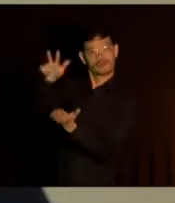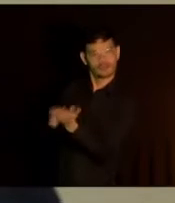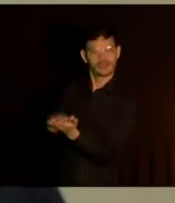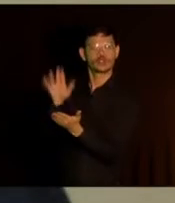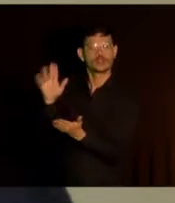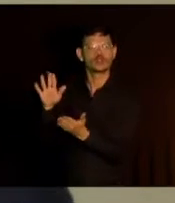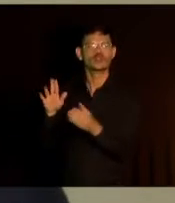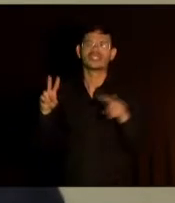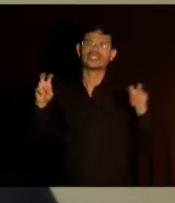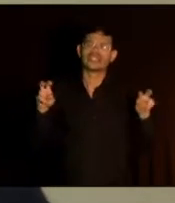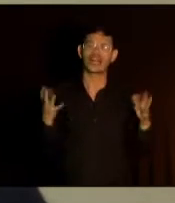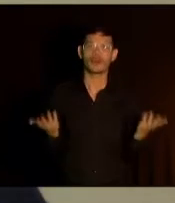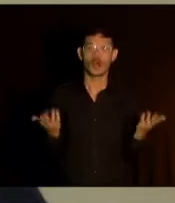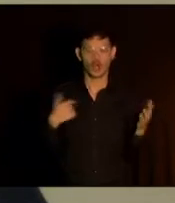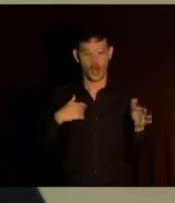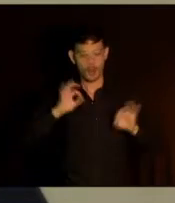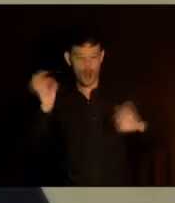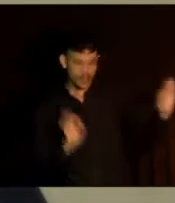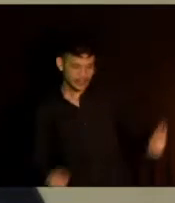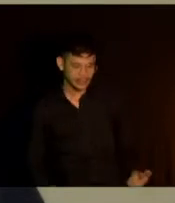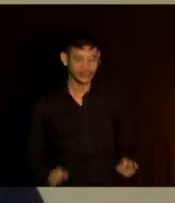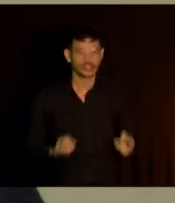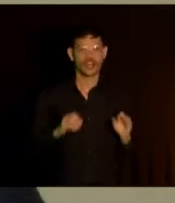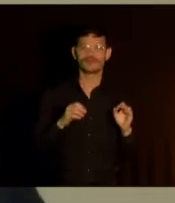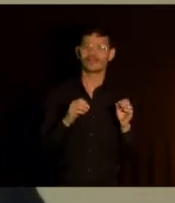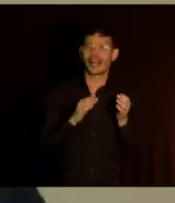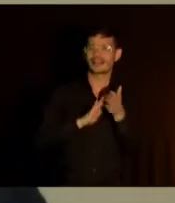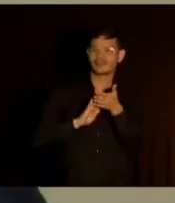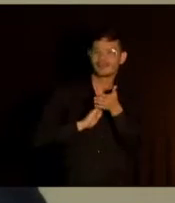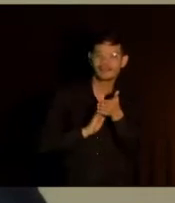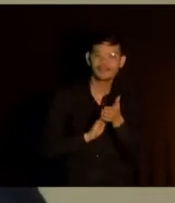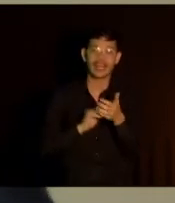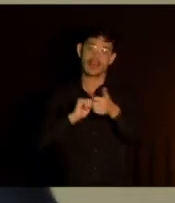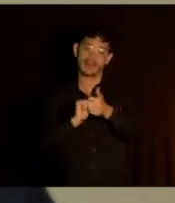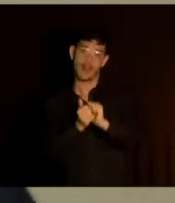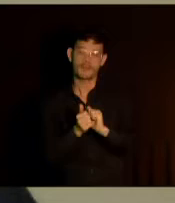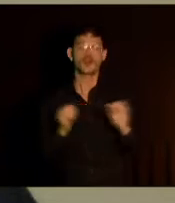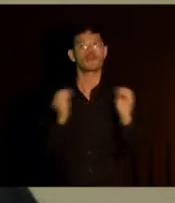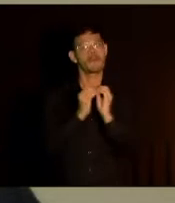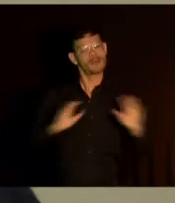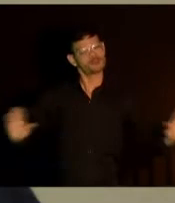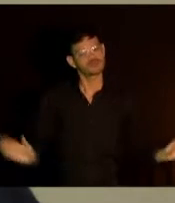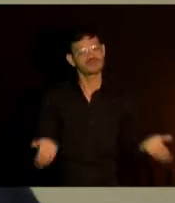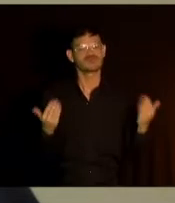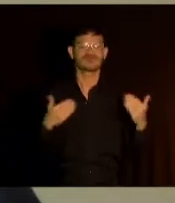la tecnificación del deporte y del progreso general del movimiento paralímpico,